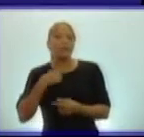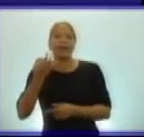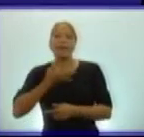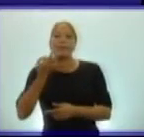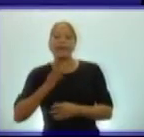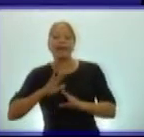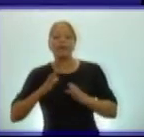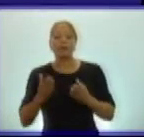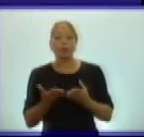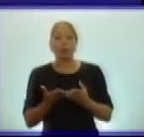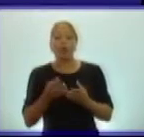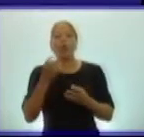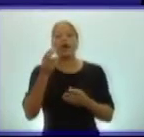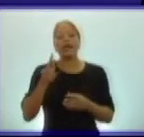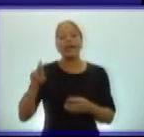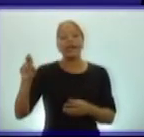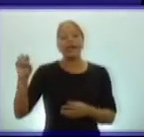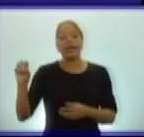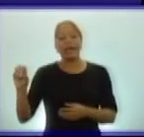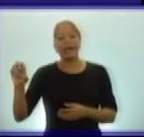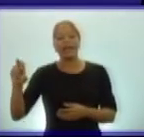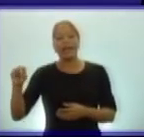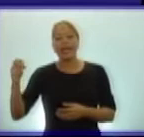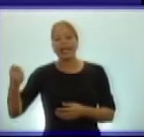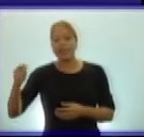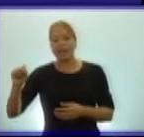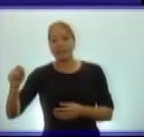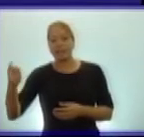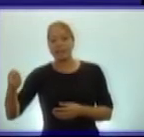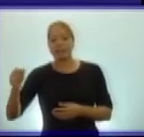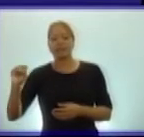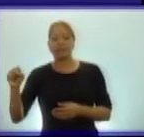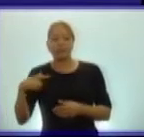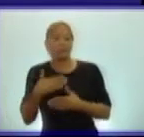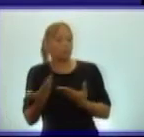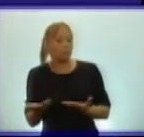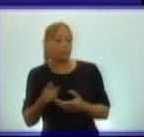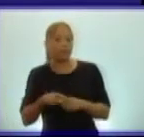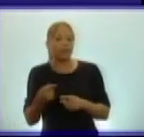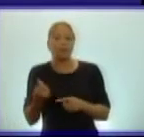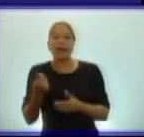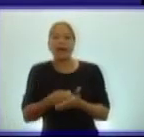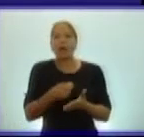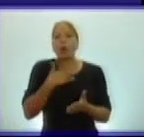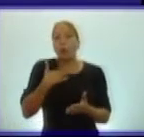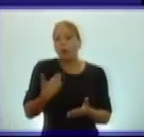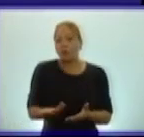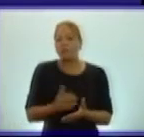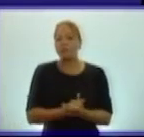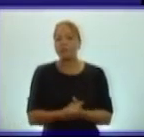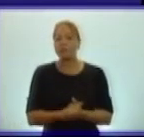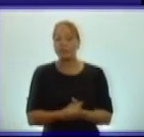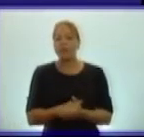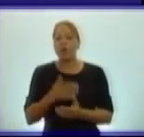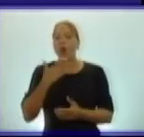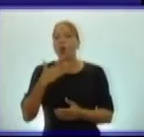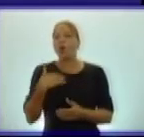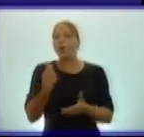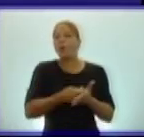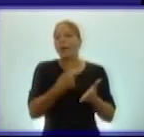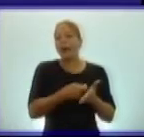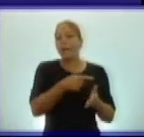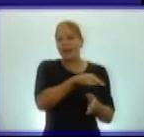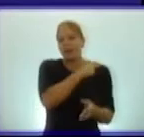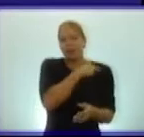consistía la especie y en qué impuestos debían pagar estos campesinos dependientes. Para que vayan viendo también, queridos estudiantes,